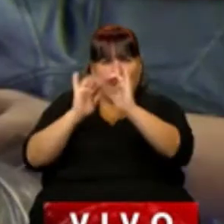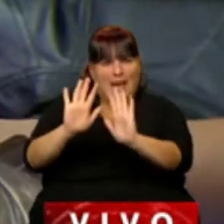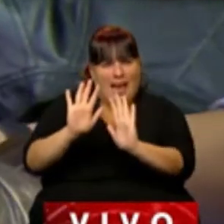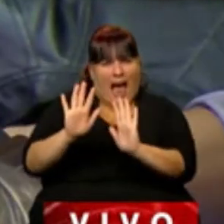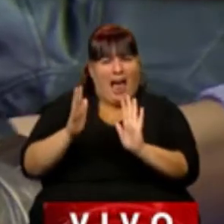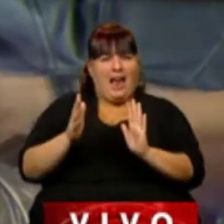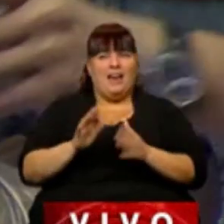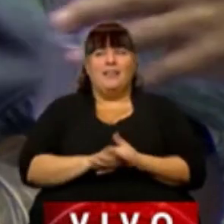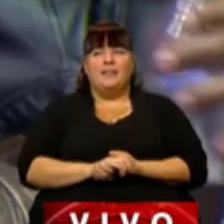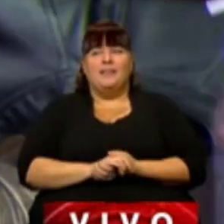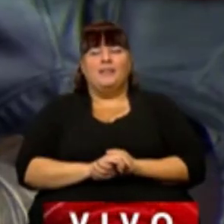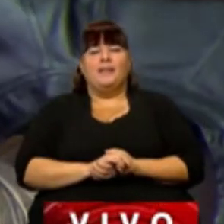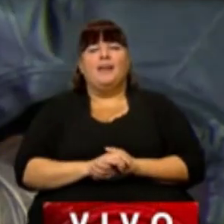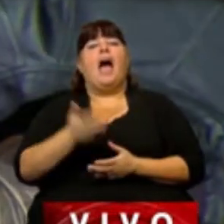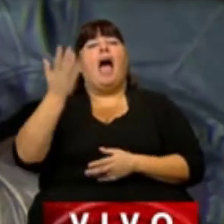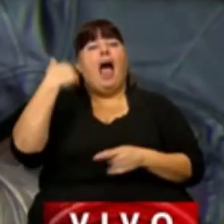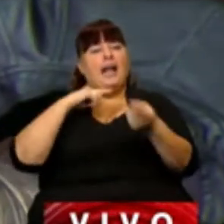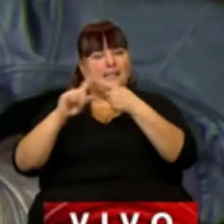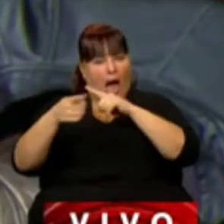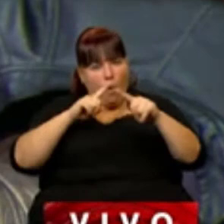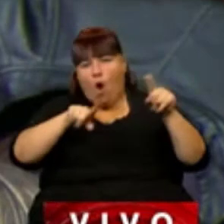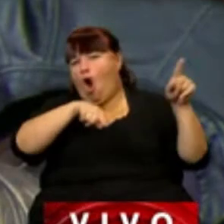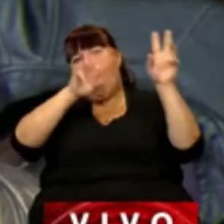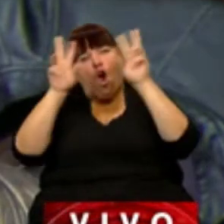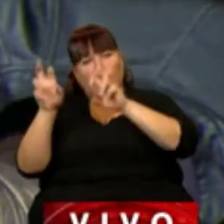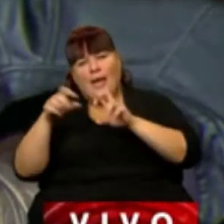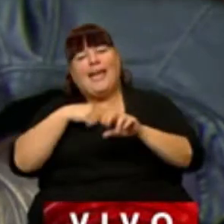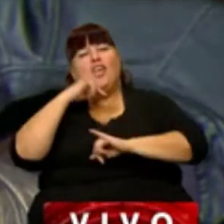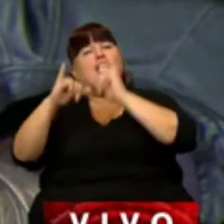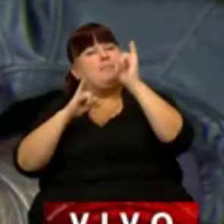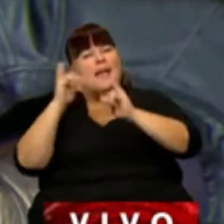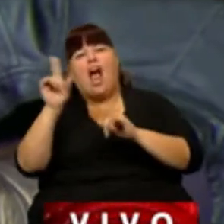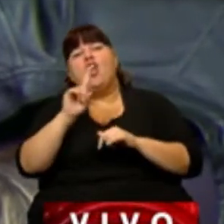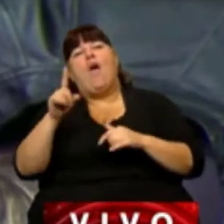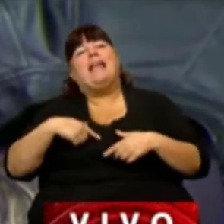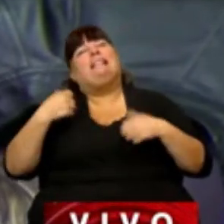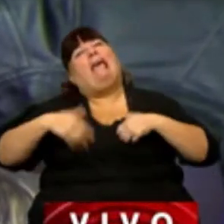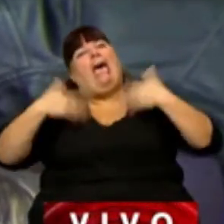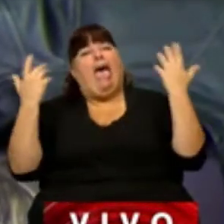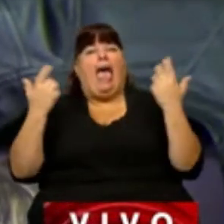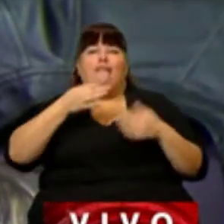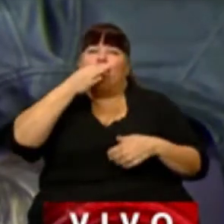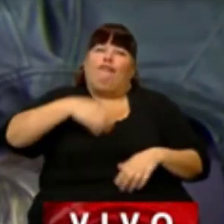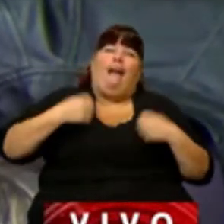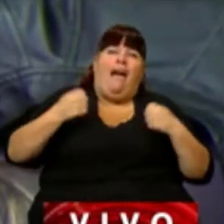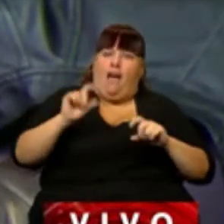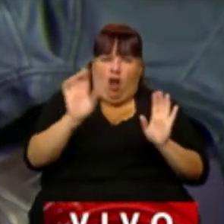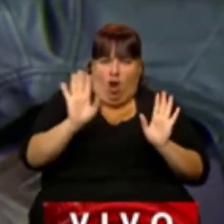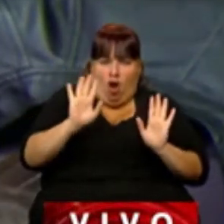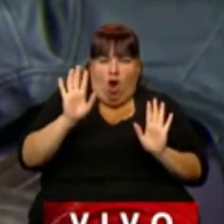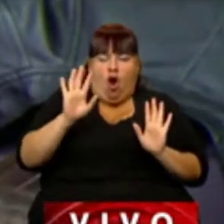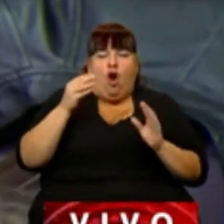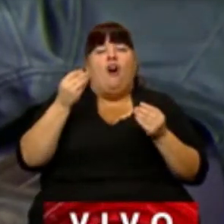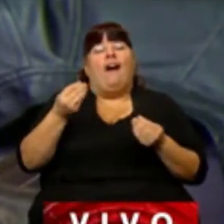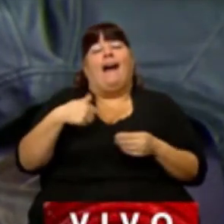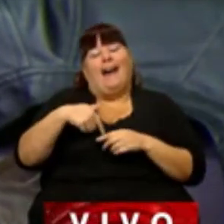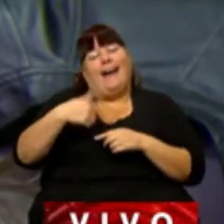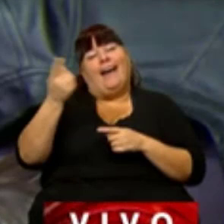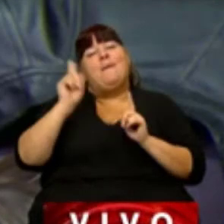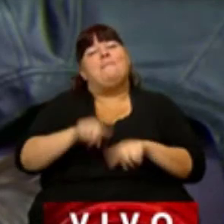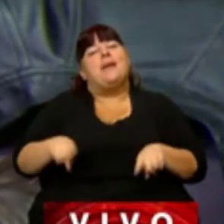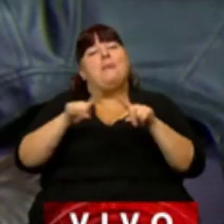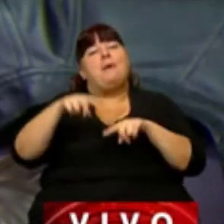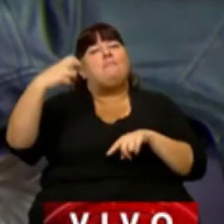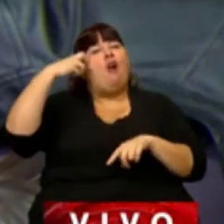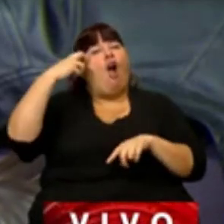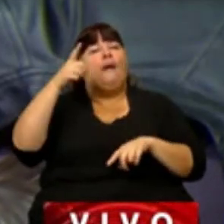presidente, así que habíamos acordado otra cosa y no quería explicar que no era un mero capricho, sino que el espectáculo que viene dando este